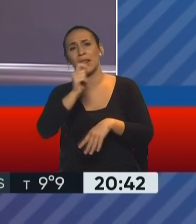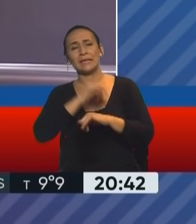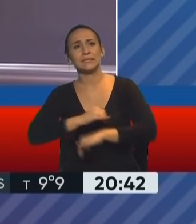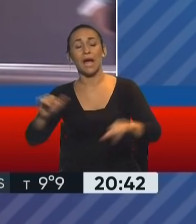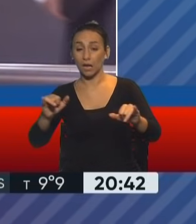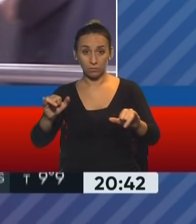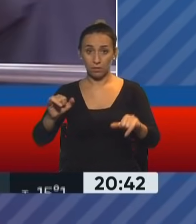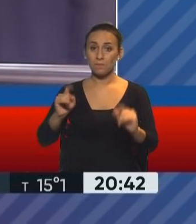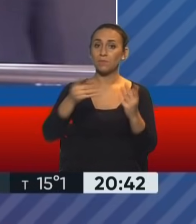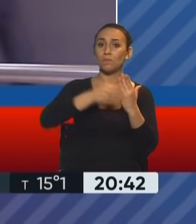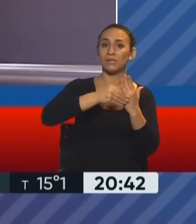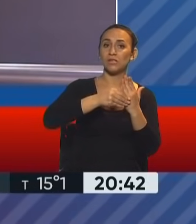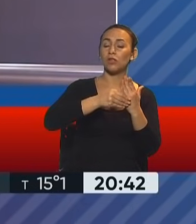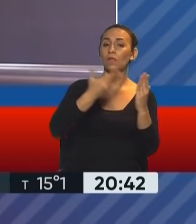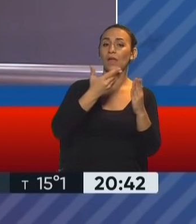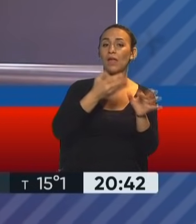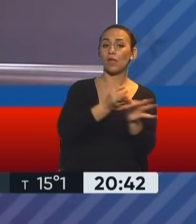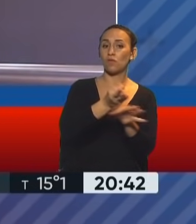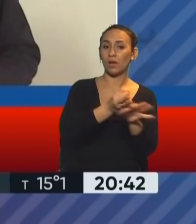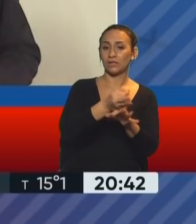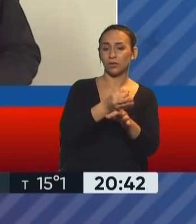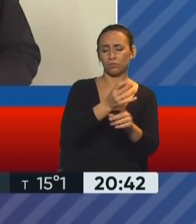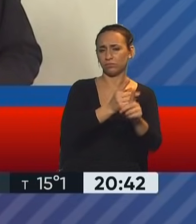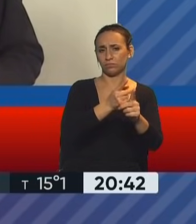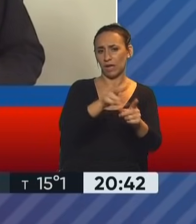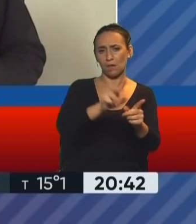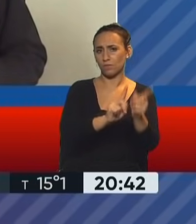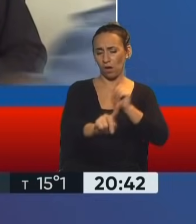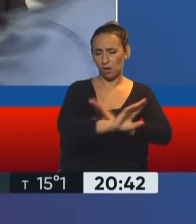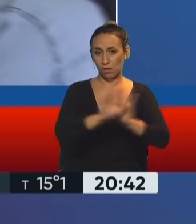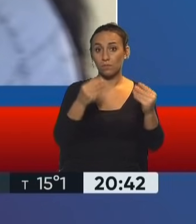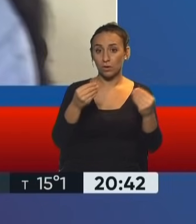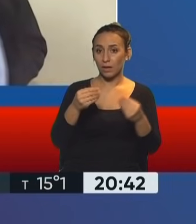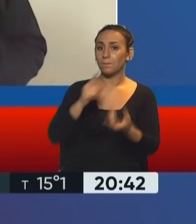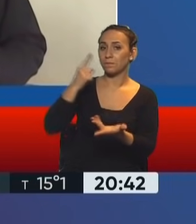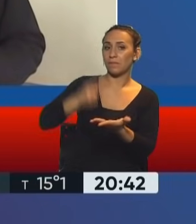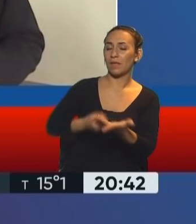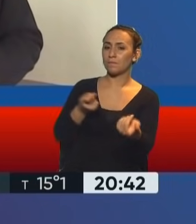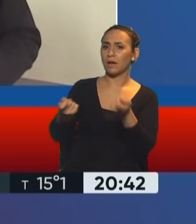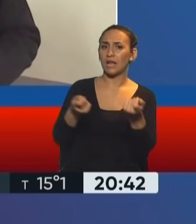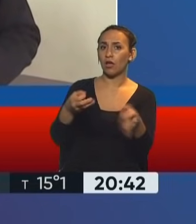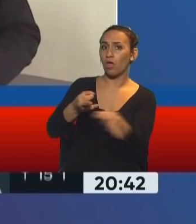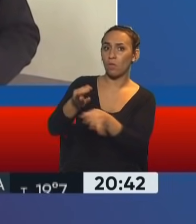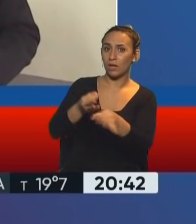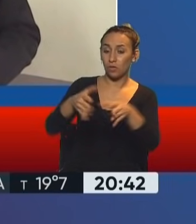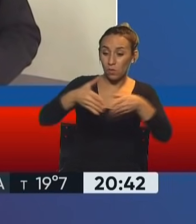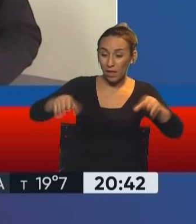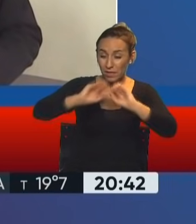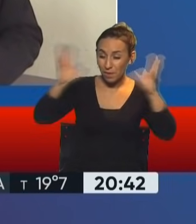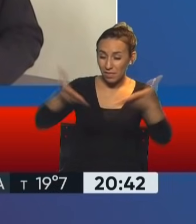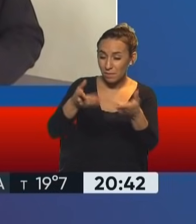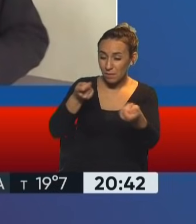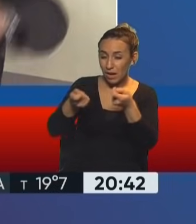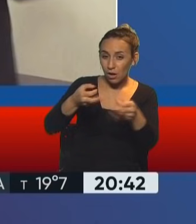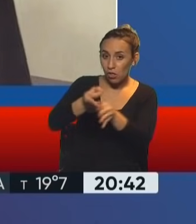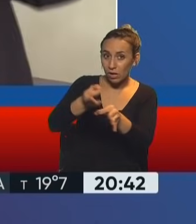Educación es porque la política educativa durante la pandemia no funcionó. Está claro, sí.